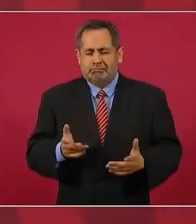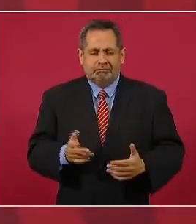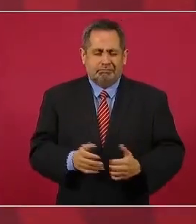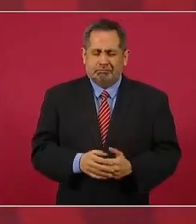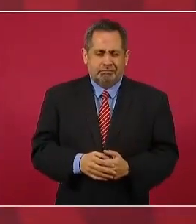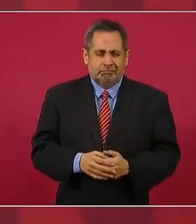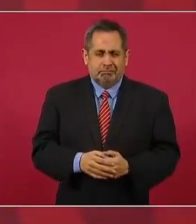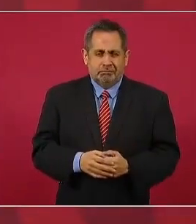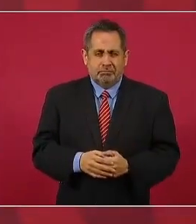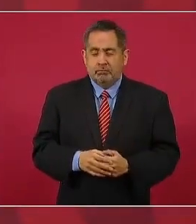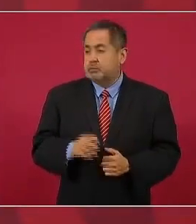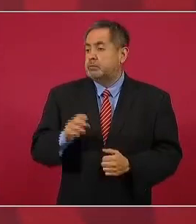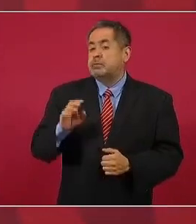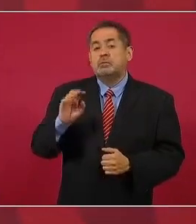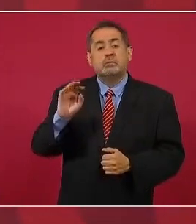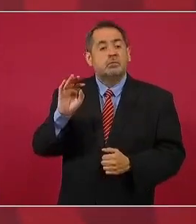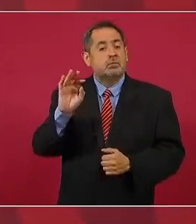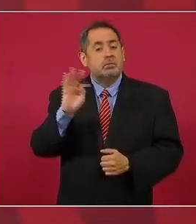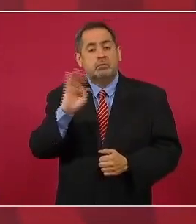O en tus columnas.